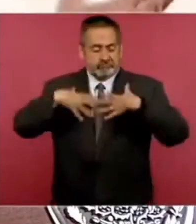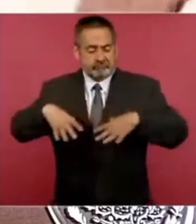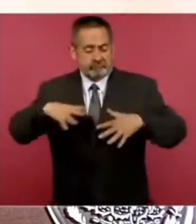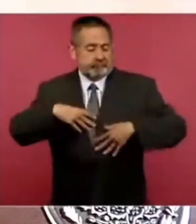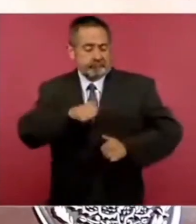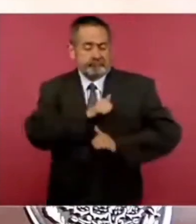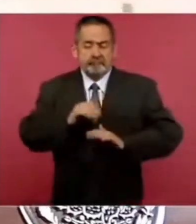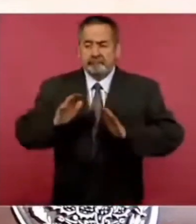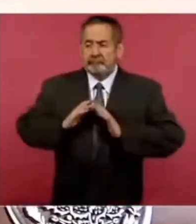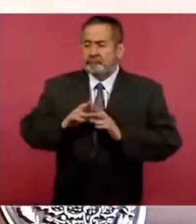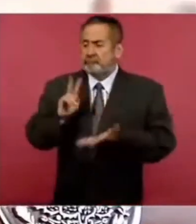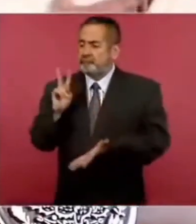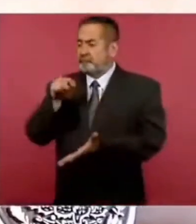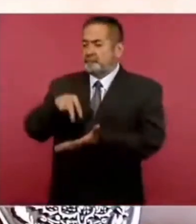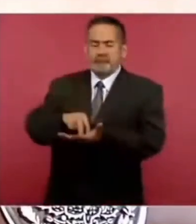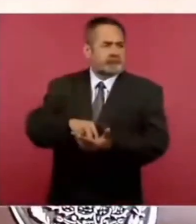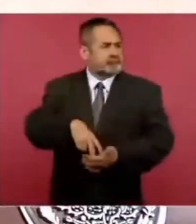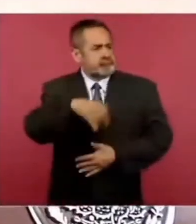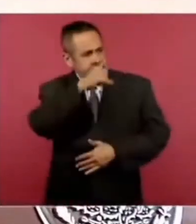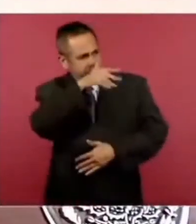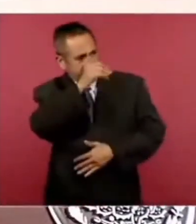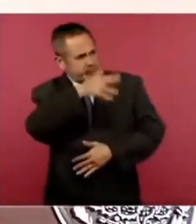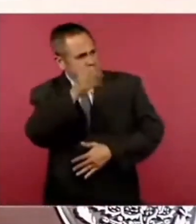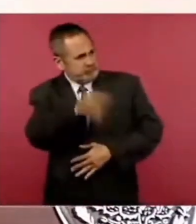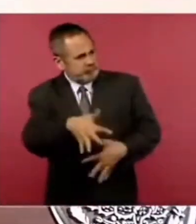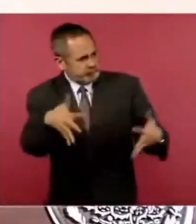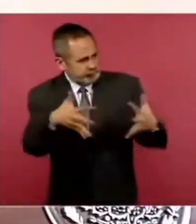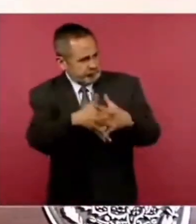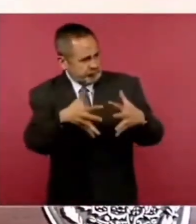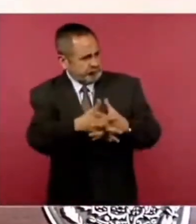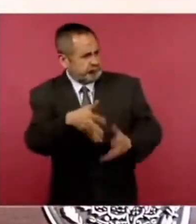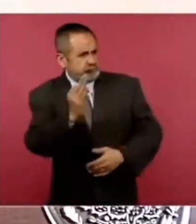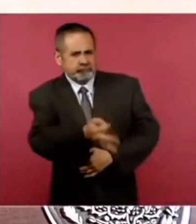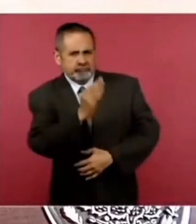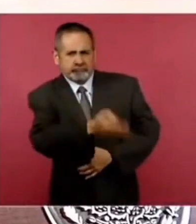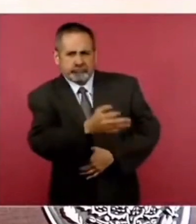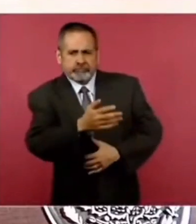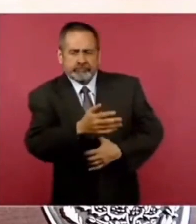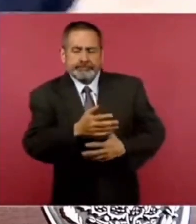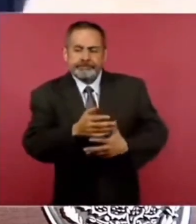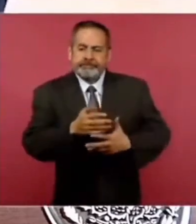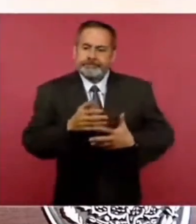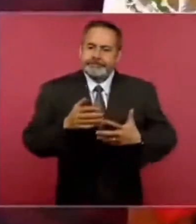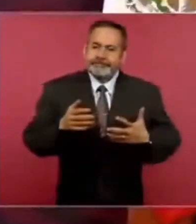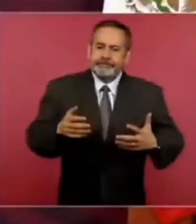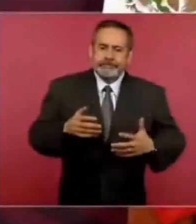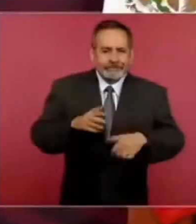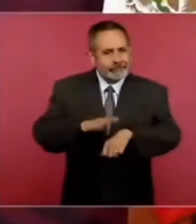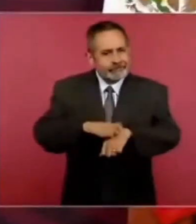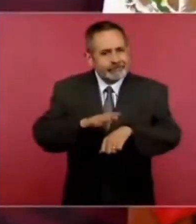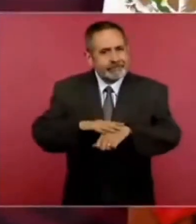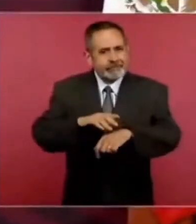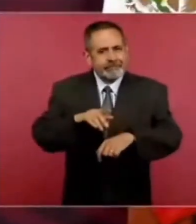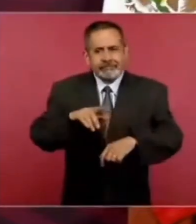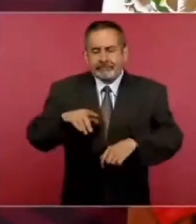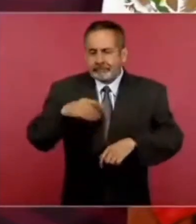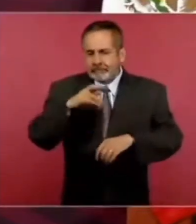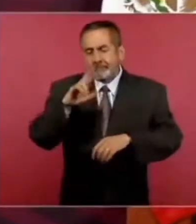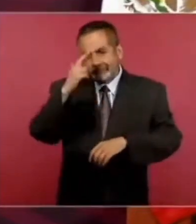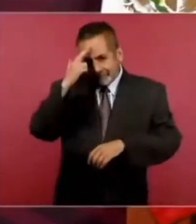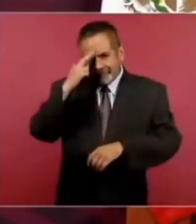Entonces no les gusta, ¿no?, que yo recuerde esas cosas, pero ni modo, que lo que